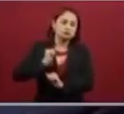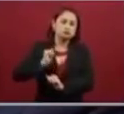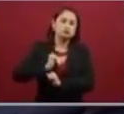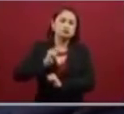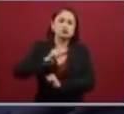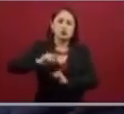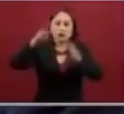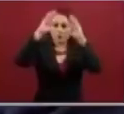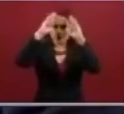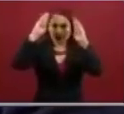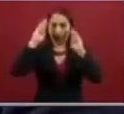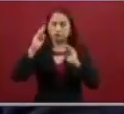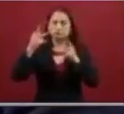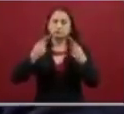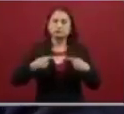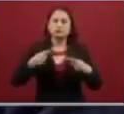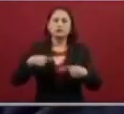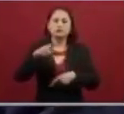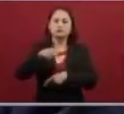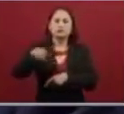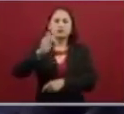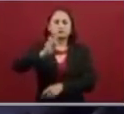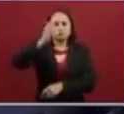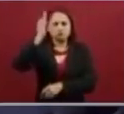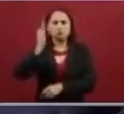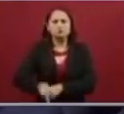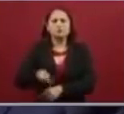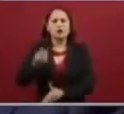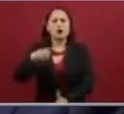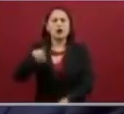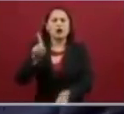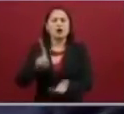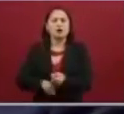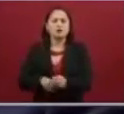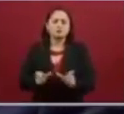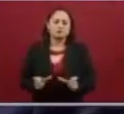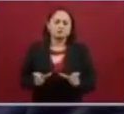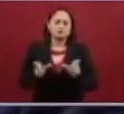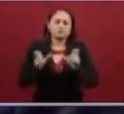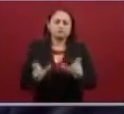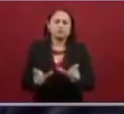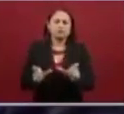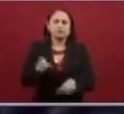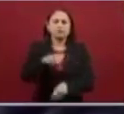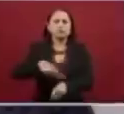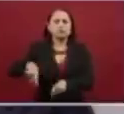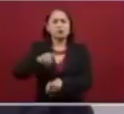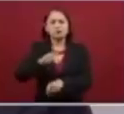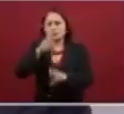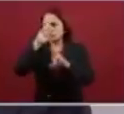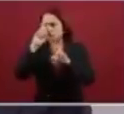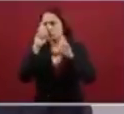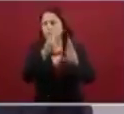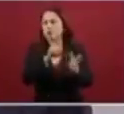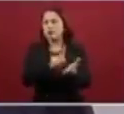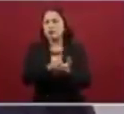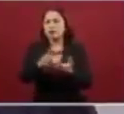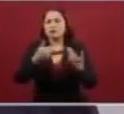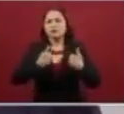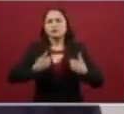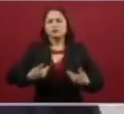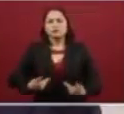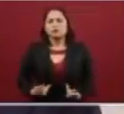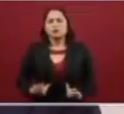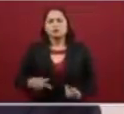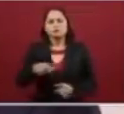aceptado el desafío de garantizar la seguridad pública sin violar los derechos humanos y con el